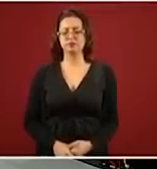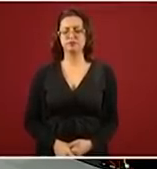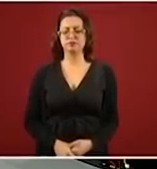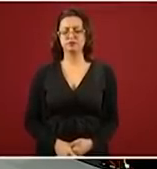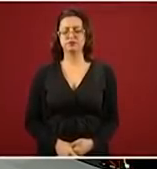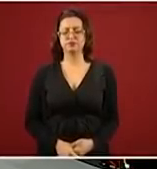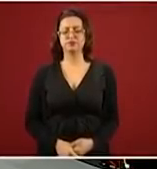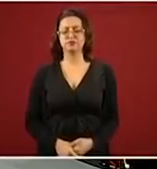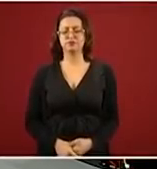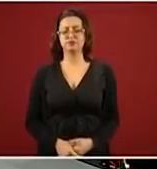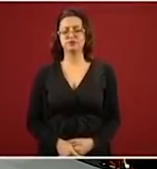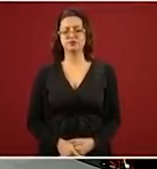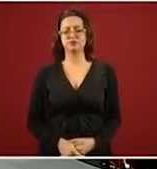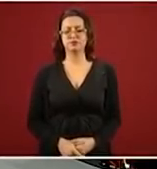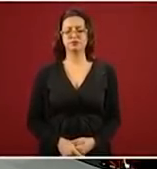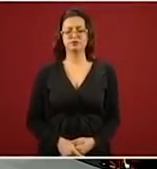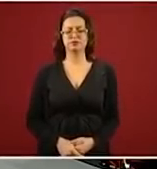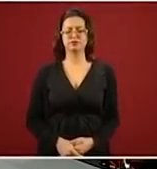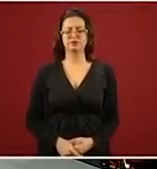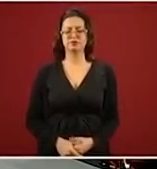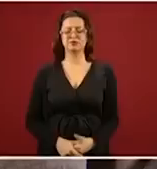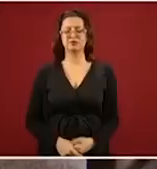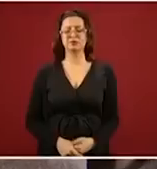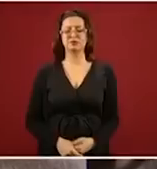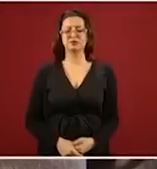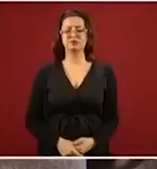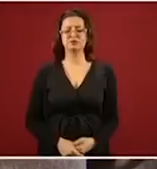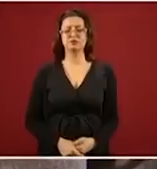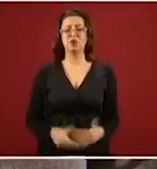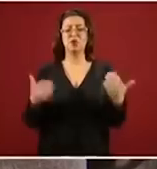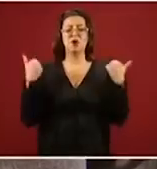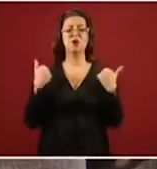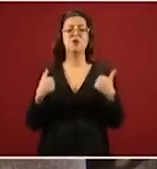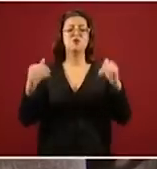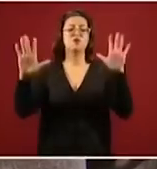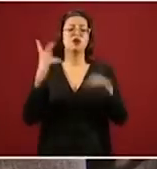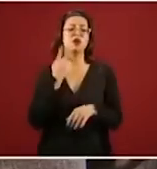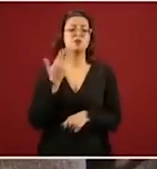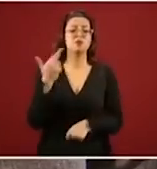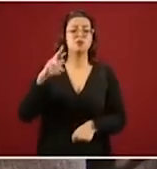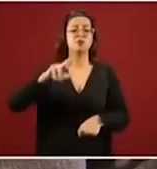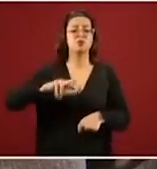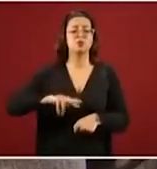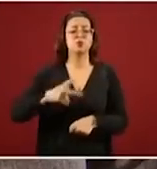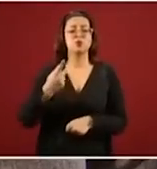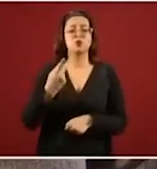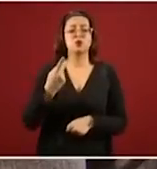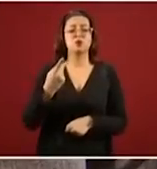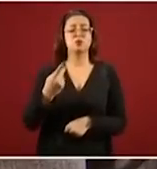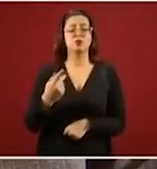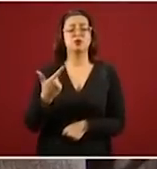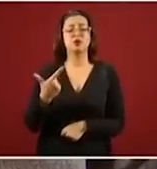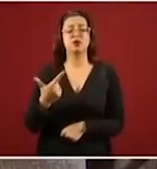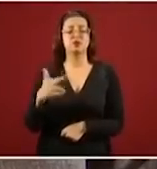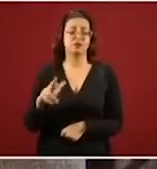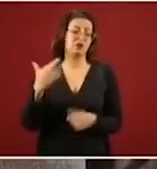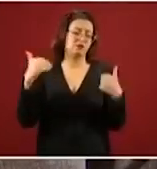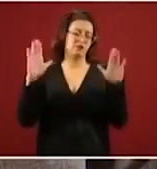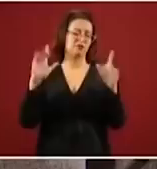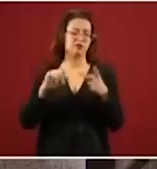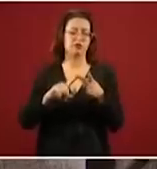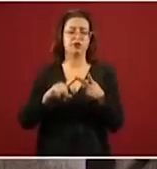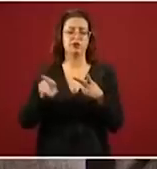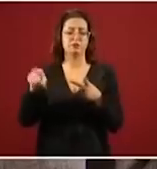en la entonces procuraduría general de la república y la fiscala de veracruz interpusieron un recurso